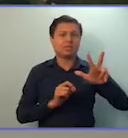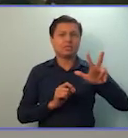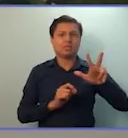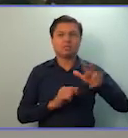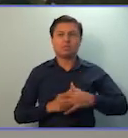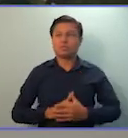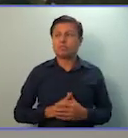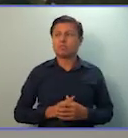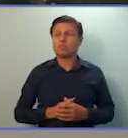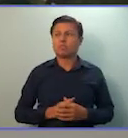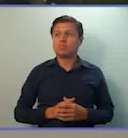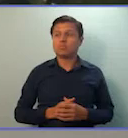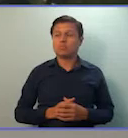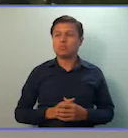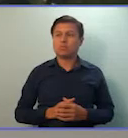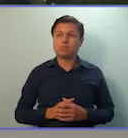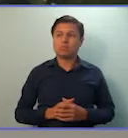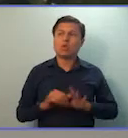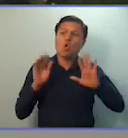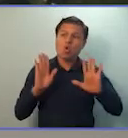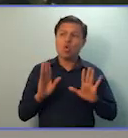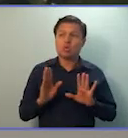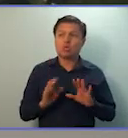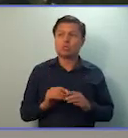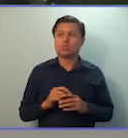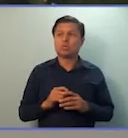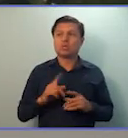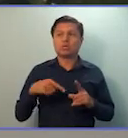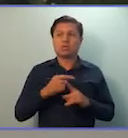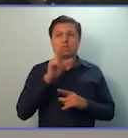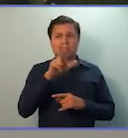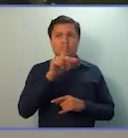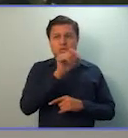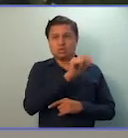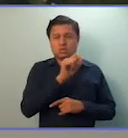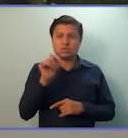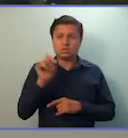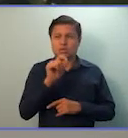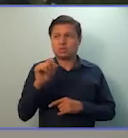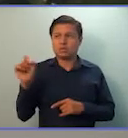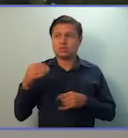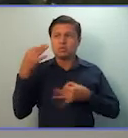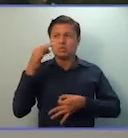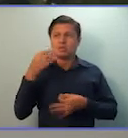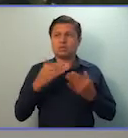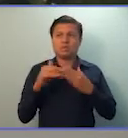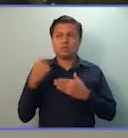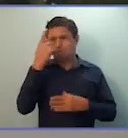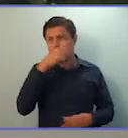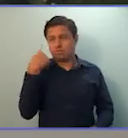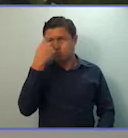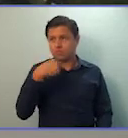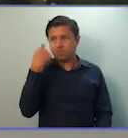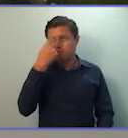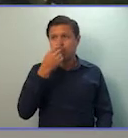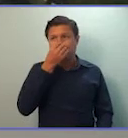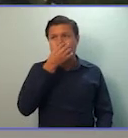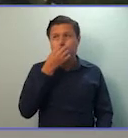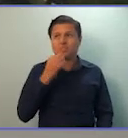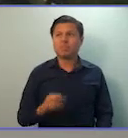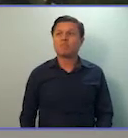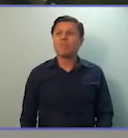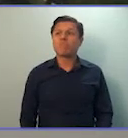la fotografía de un partido o puedo hacer hasta tres marcas dentro de las papeletas rostros ya veces como la